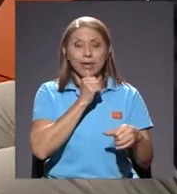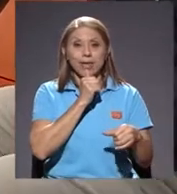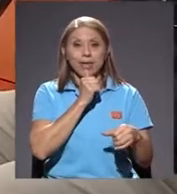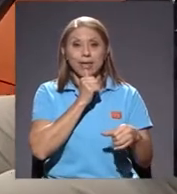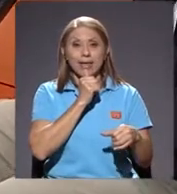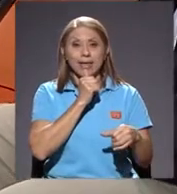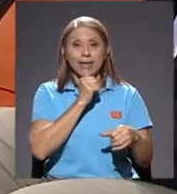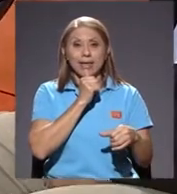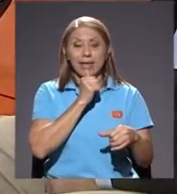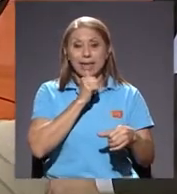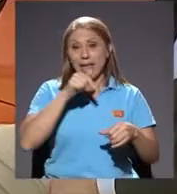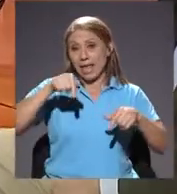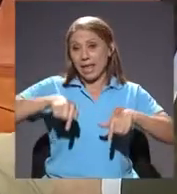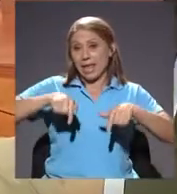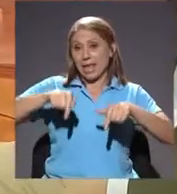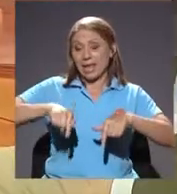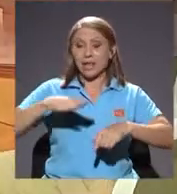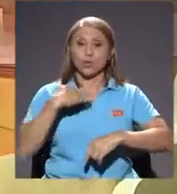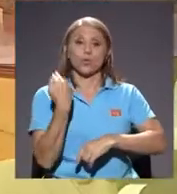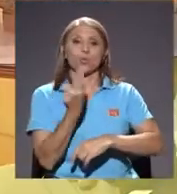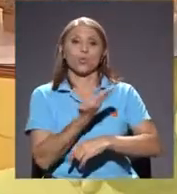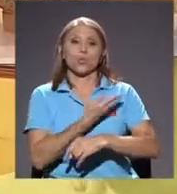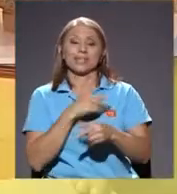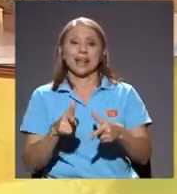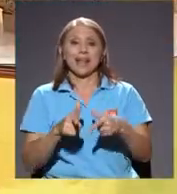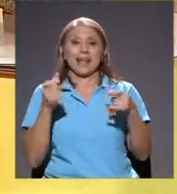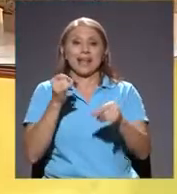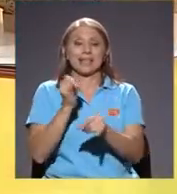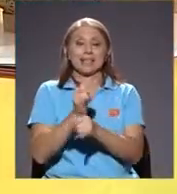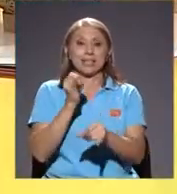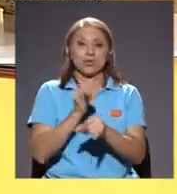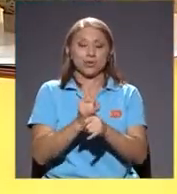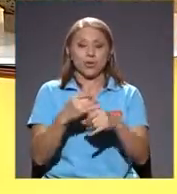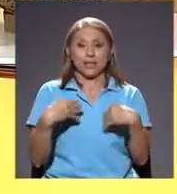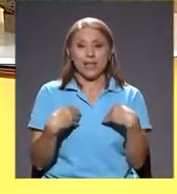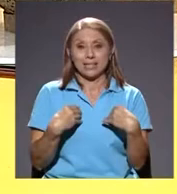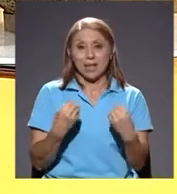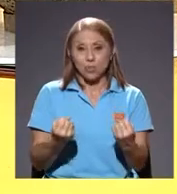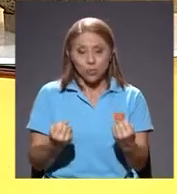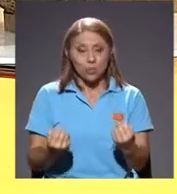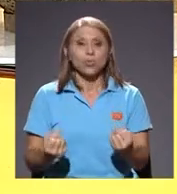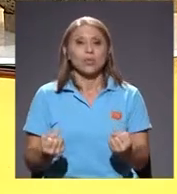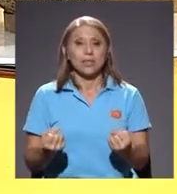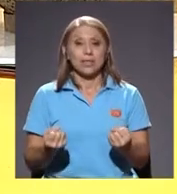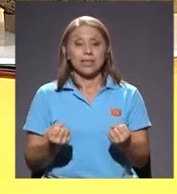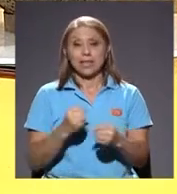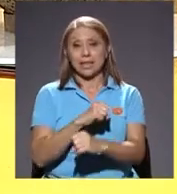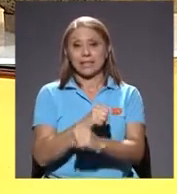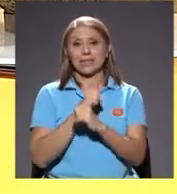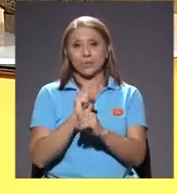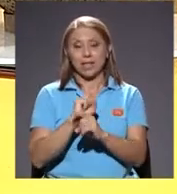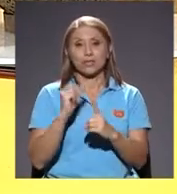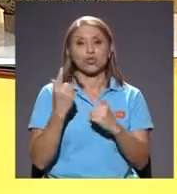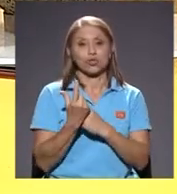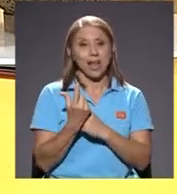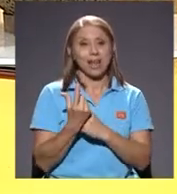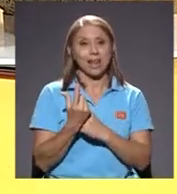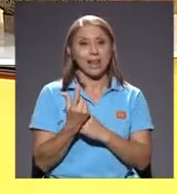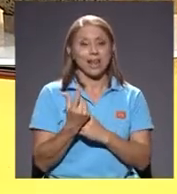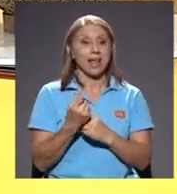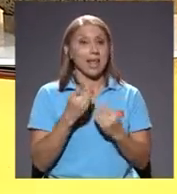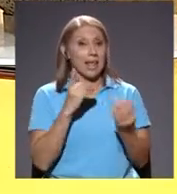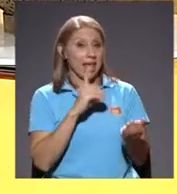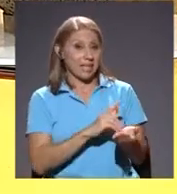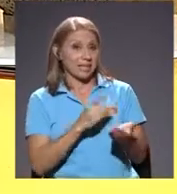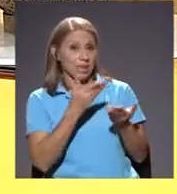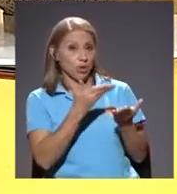gran institución de la salud y de la seguridad social es el doctor salas